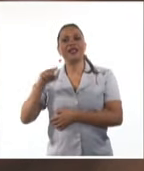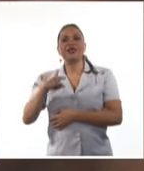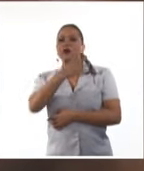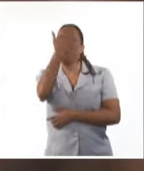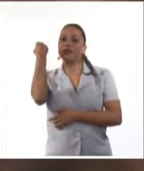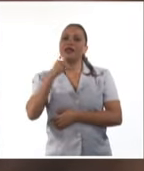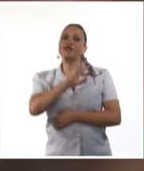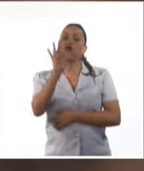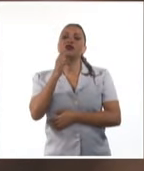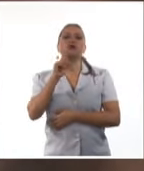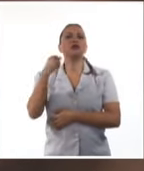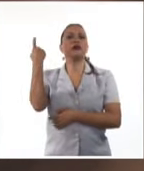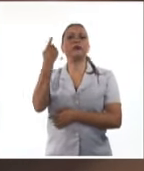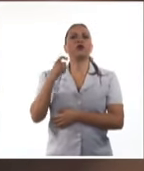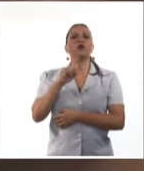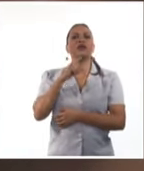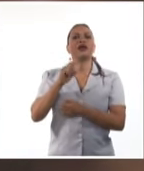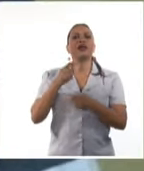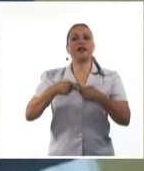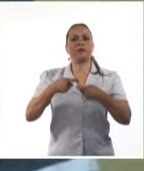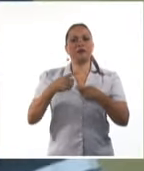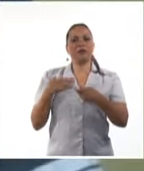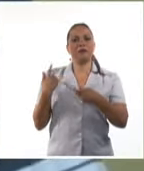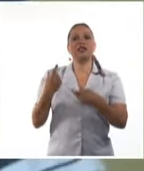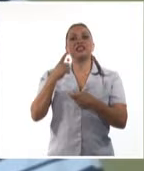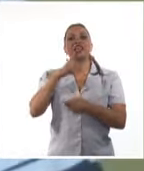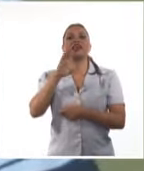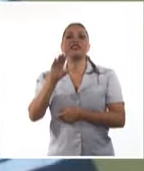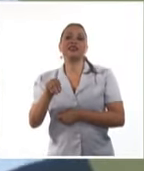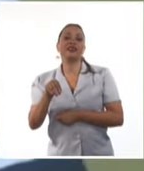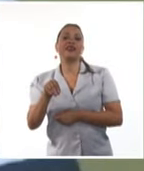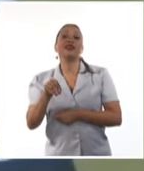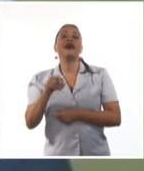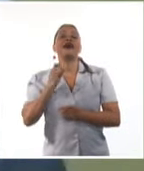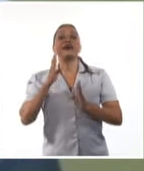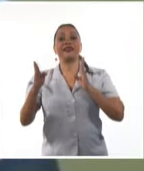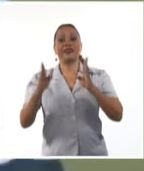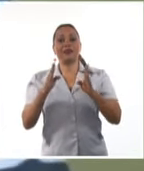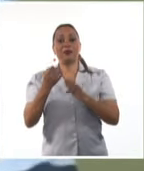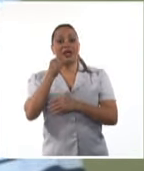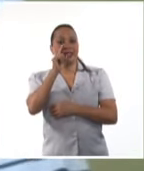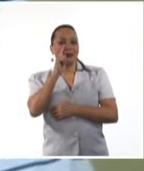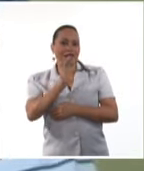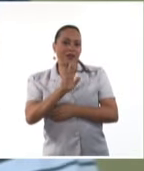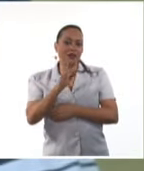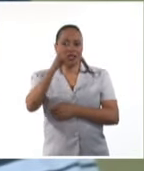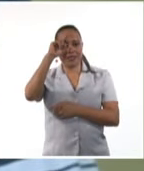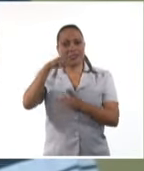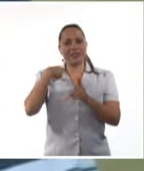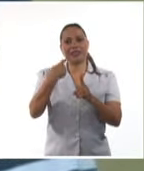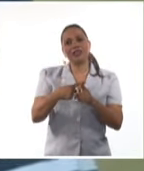mi señora, ella te dirá, sí, cuando la temporada se está terminando ya en septiembre,